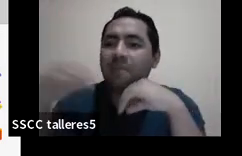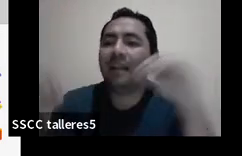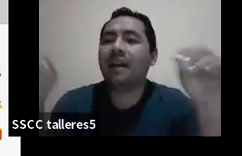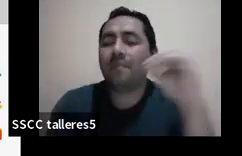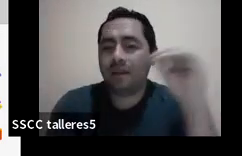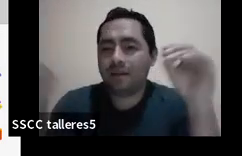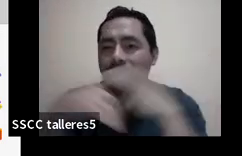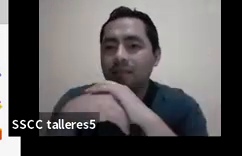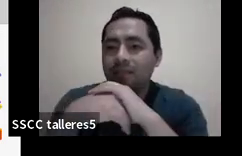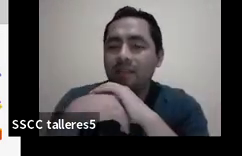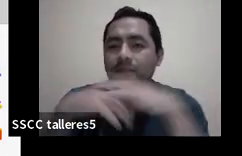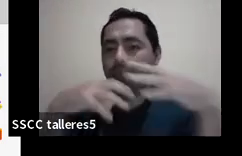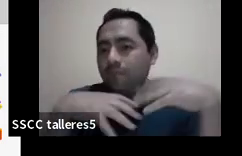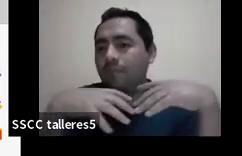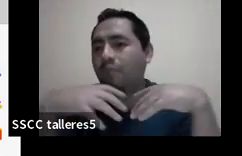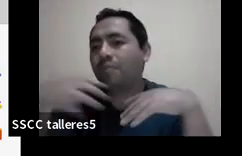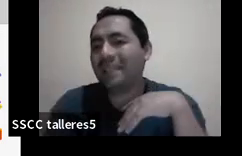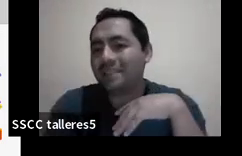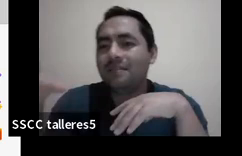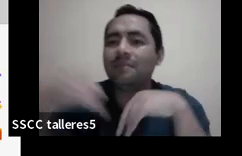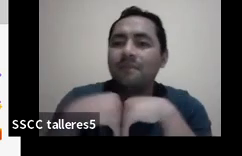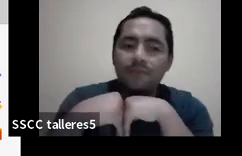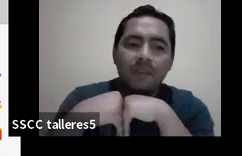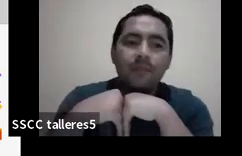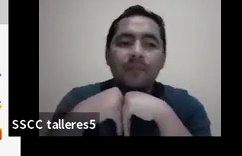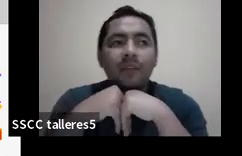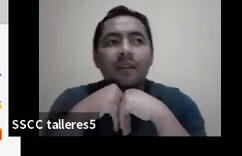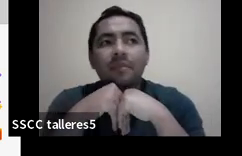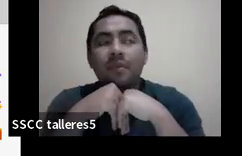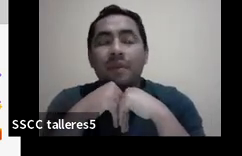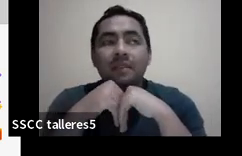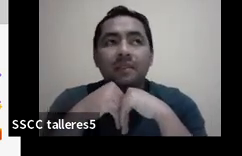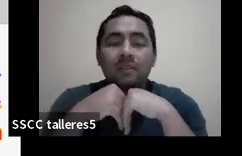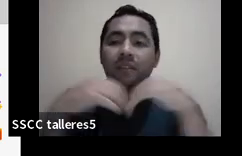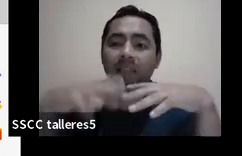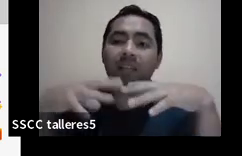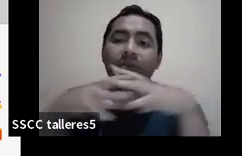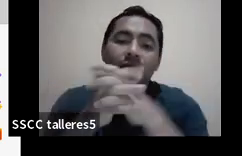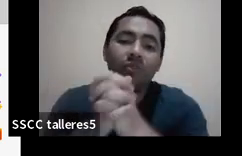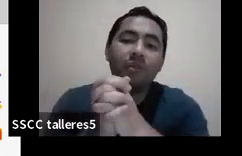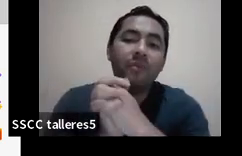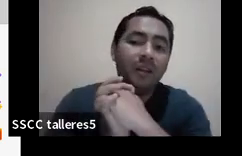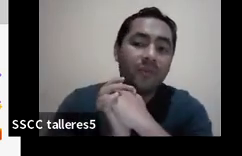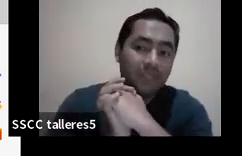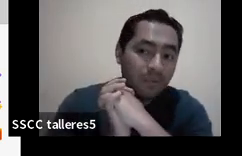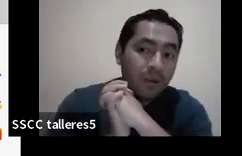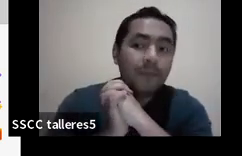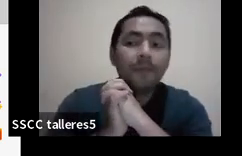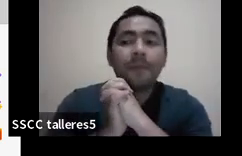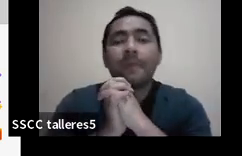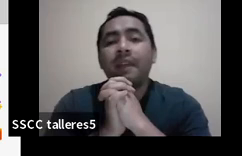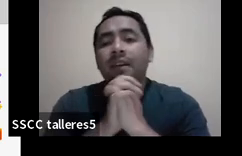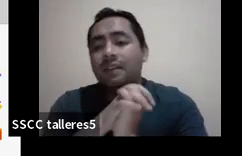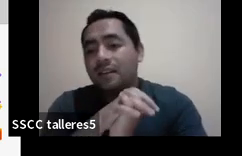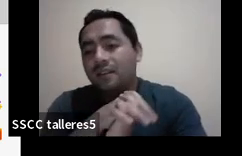señas también van a cambiar por país, ¿ya? Por país. Entonces, aquí en el Perú nosotros hablamos la lengua de señas